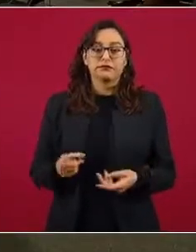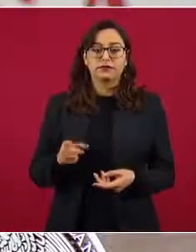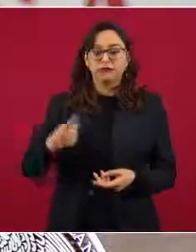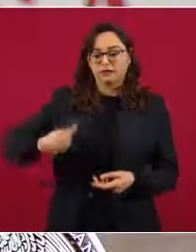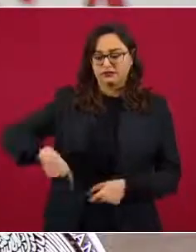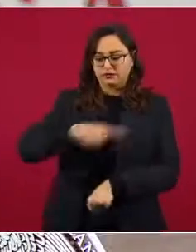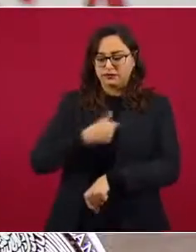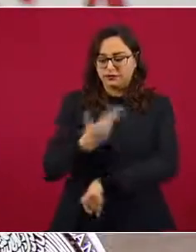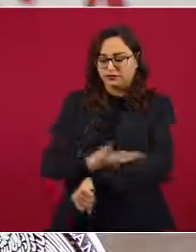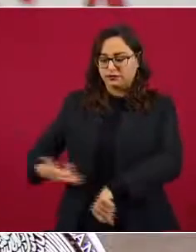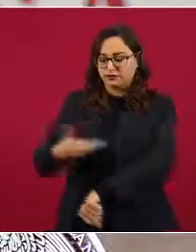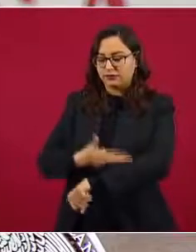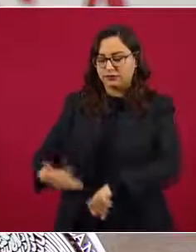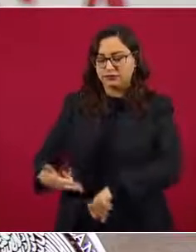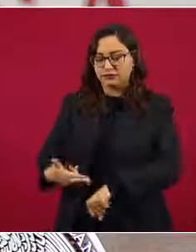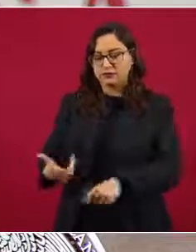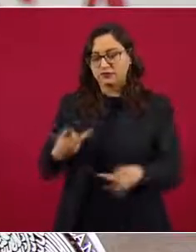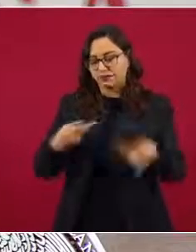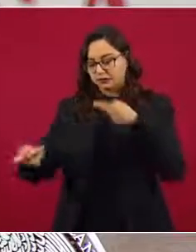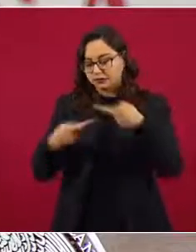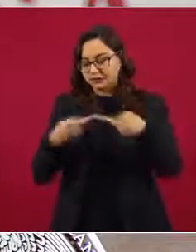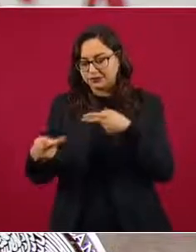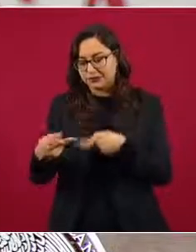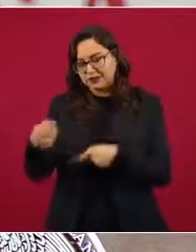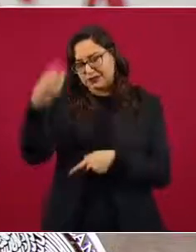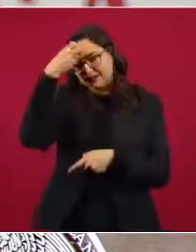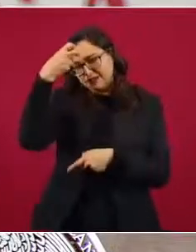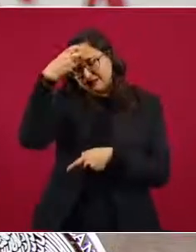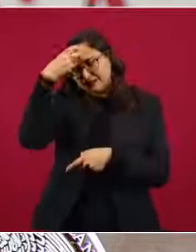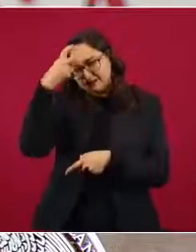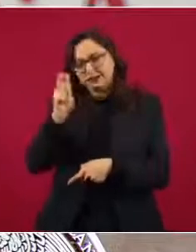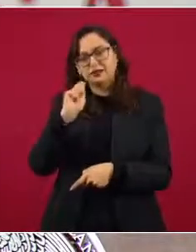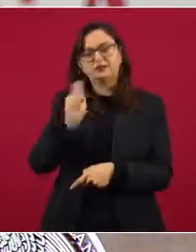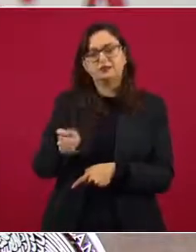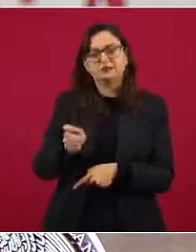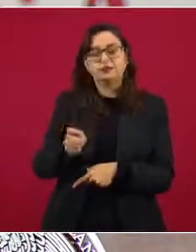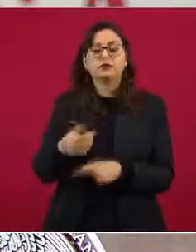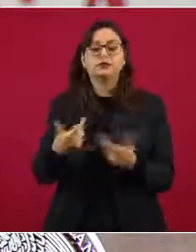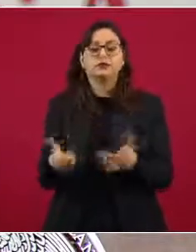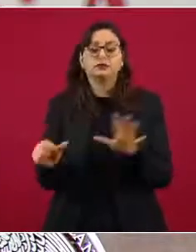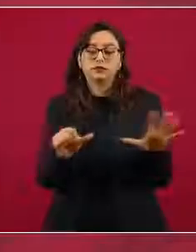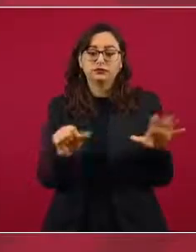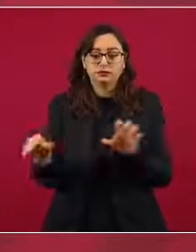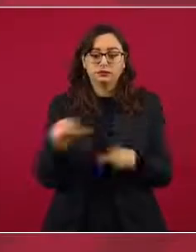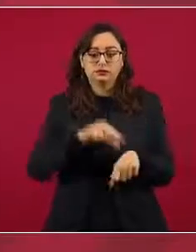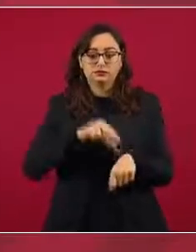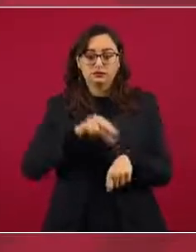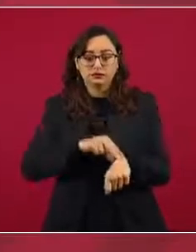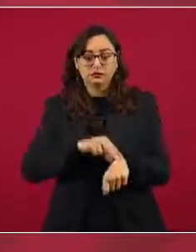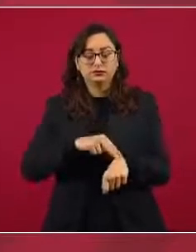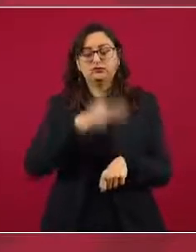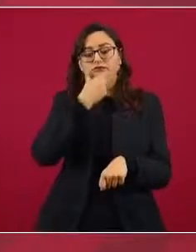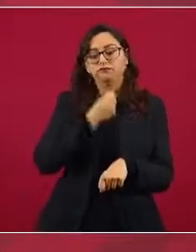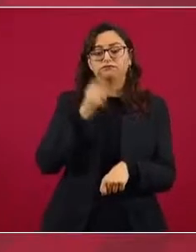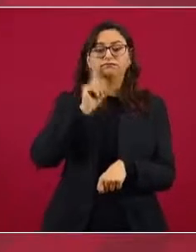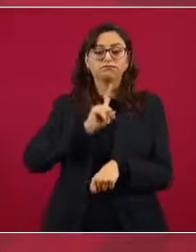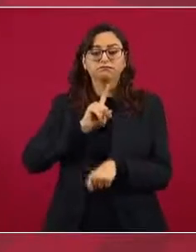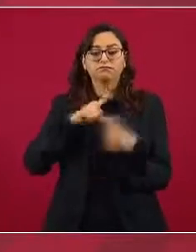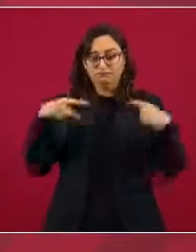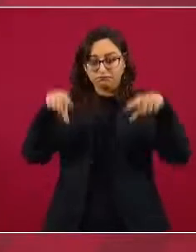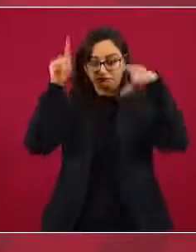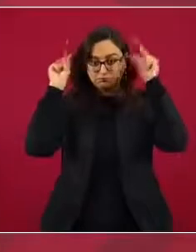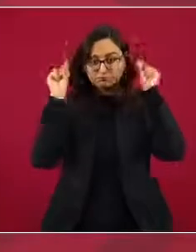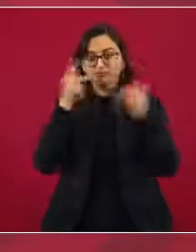Chapultepec, que ha sido estos 600 médicos, médicas, enfermeras y enfermeros que